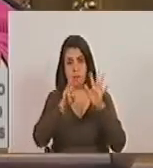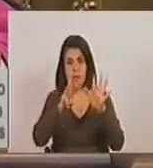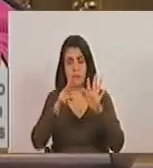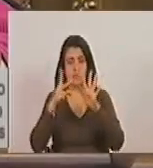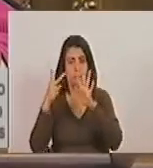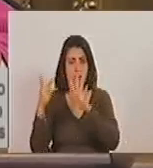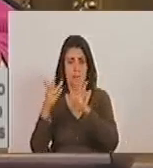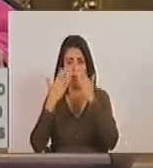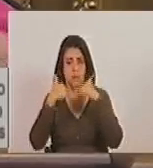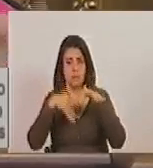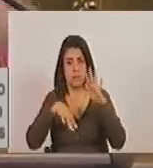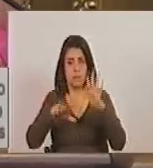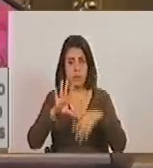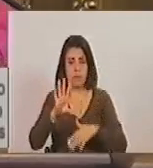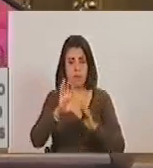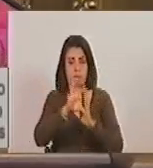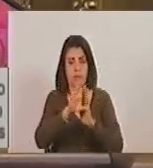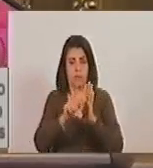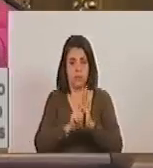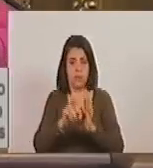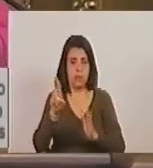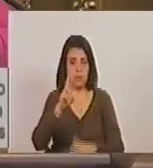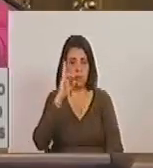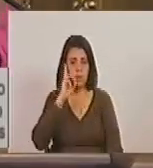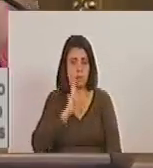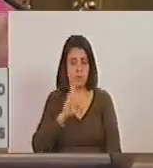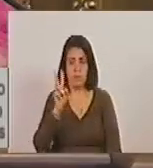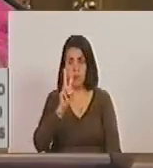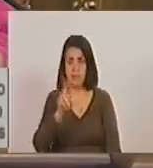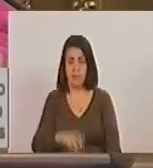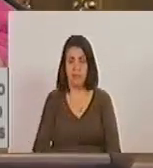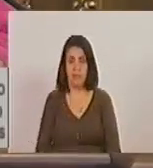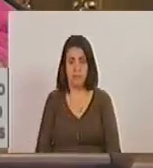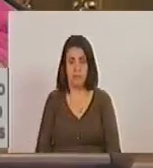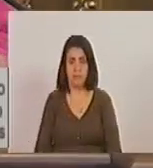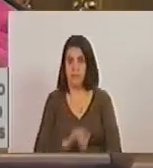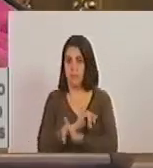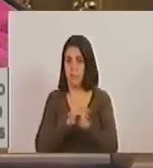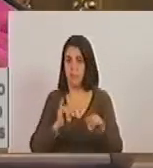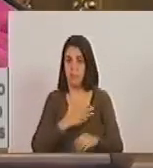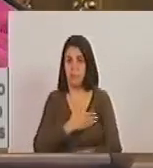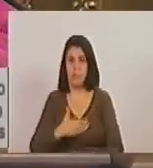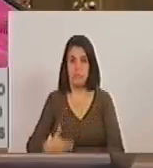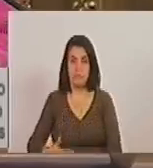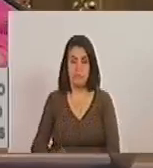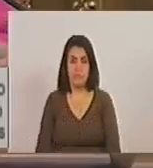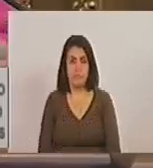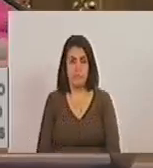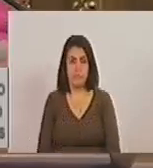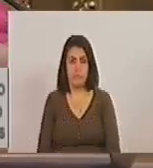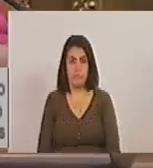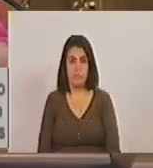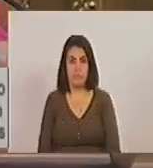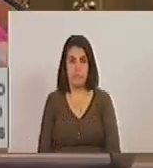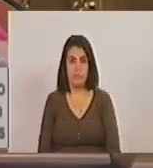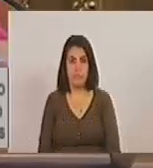187, numeral 15 de la Constitución de la República Bolivariana de Venezuela. Esto, señor presidente.